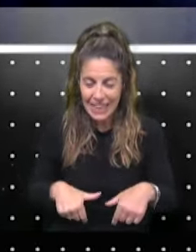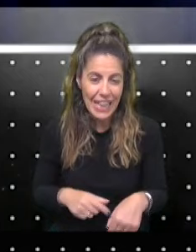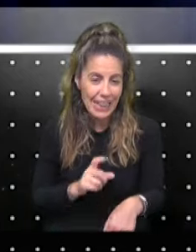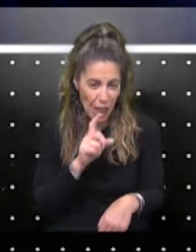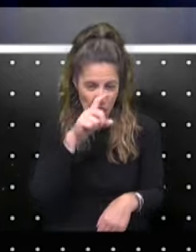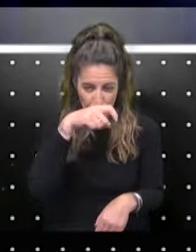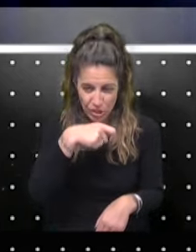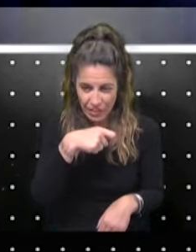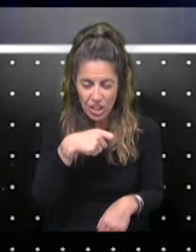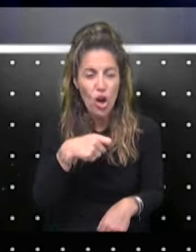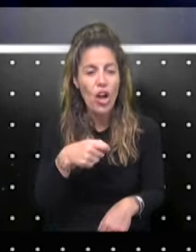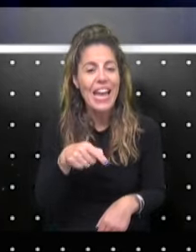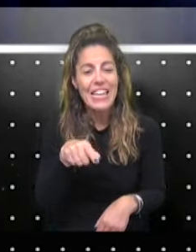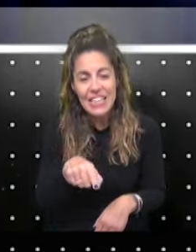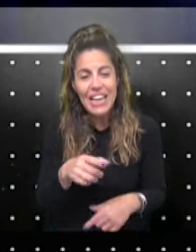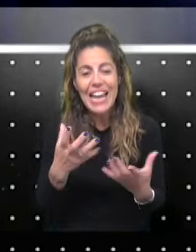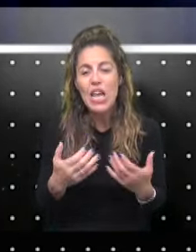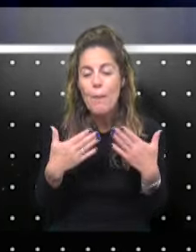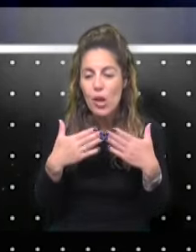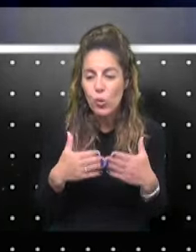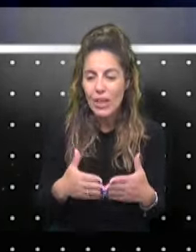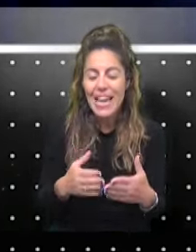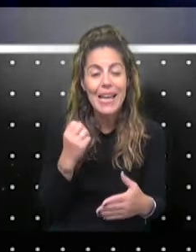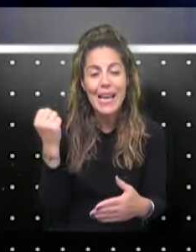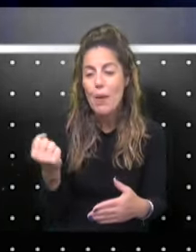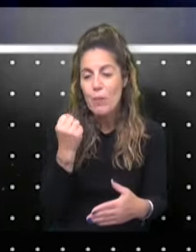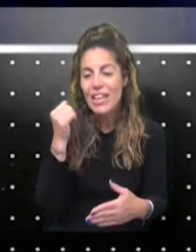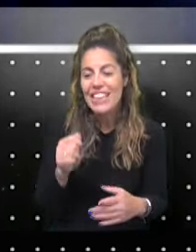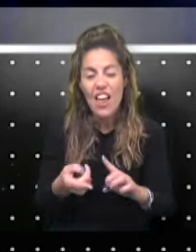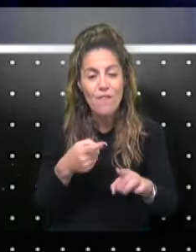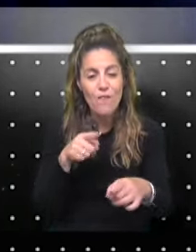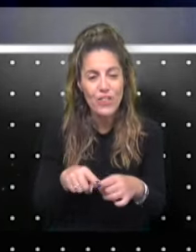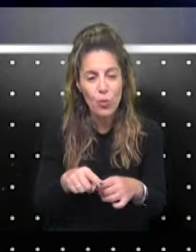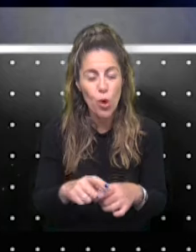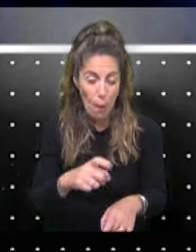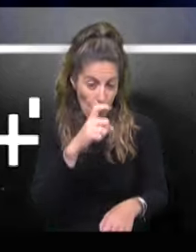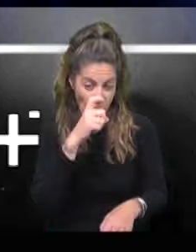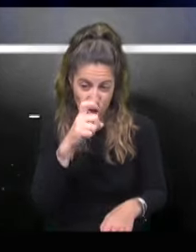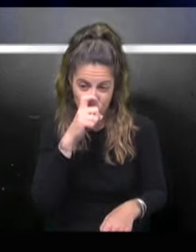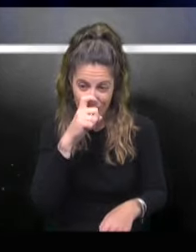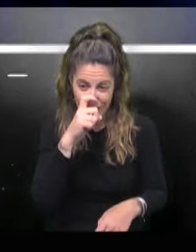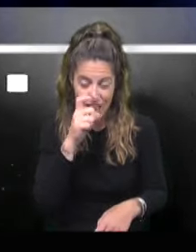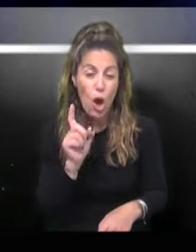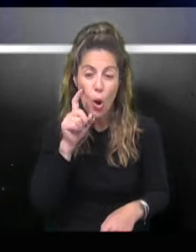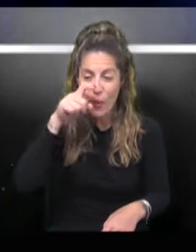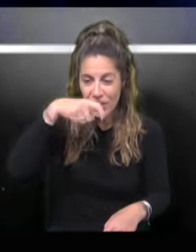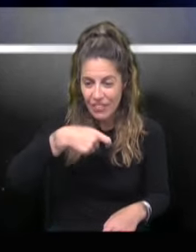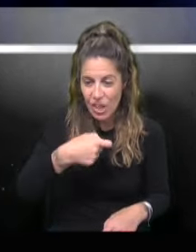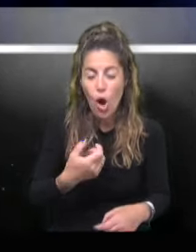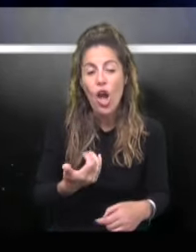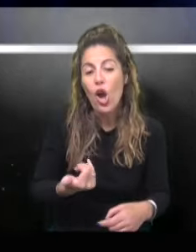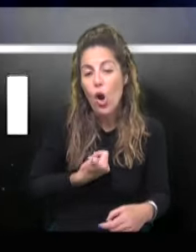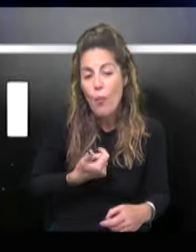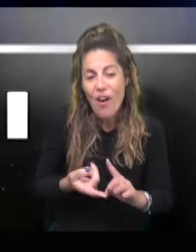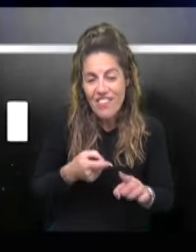Mauricio zunino en este sentido quería preguntarle Qué importancia tiene el vínculo de la provincia de Buenos Aires con Montevideo Y cómo cómo es